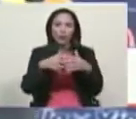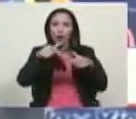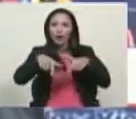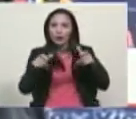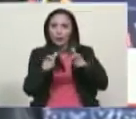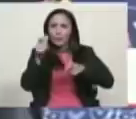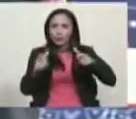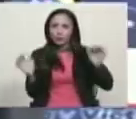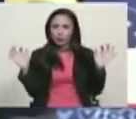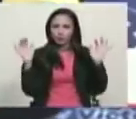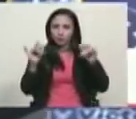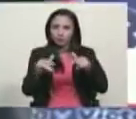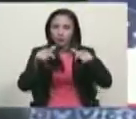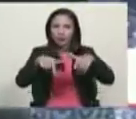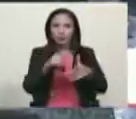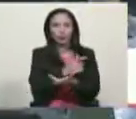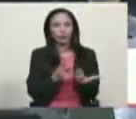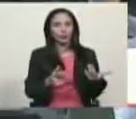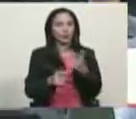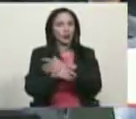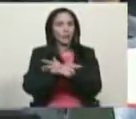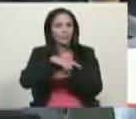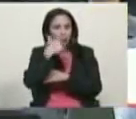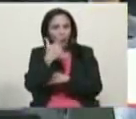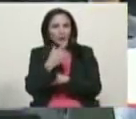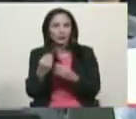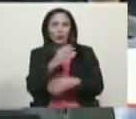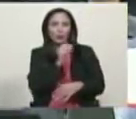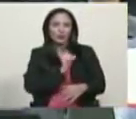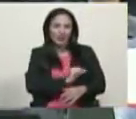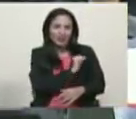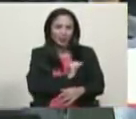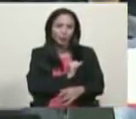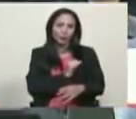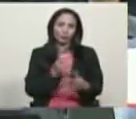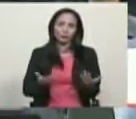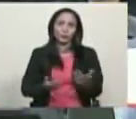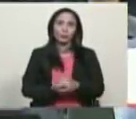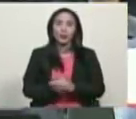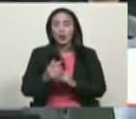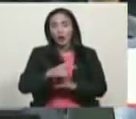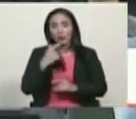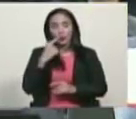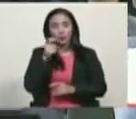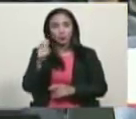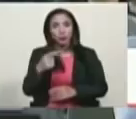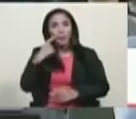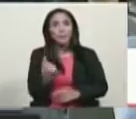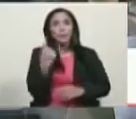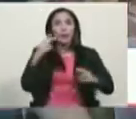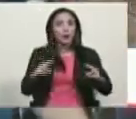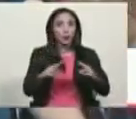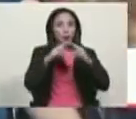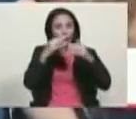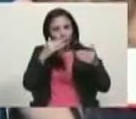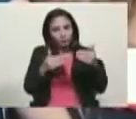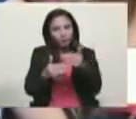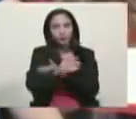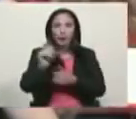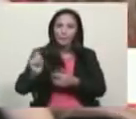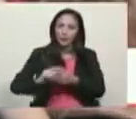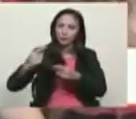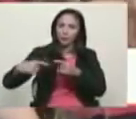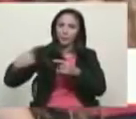está usted compartiendo con ellos y que ha valido la pena este primer encuentro, porque habrá muchos a lo largo de este mes y del mes que